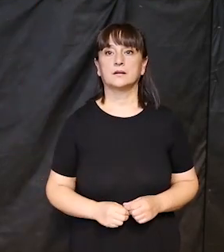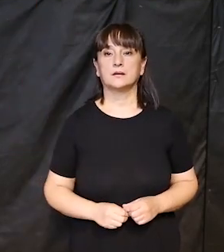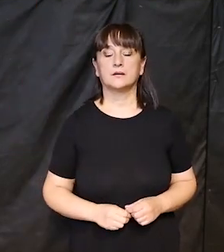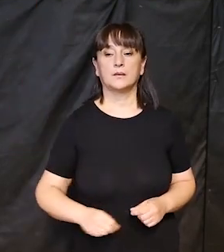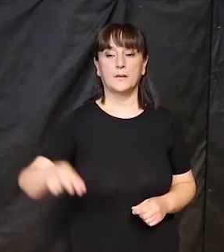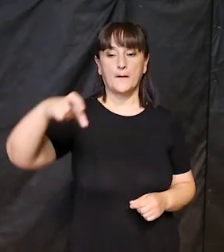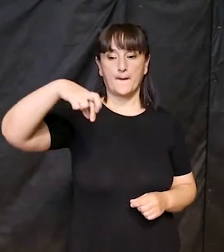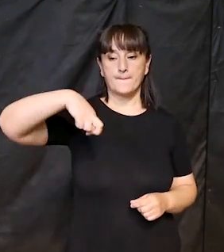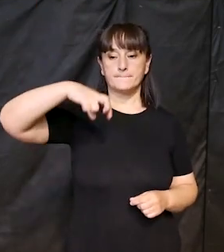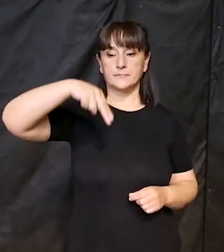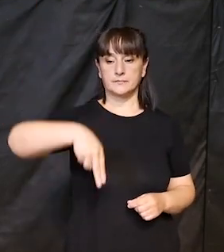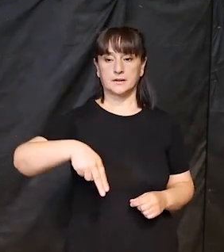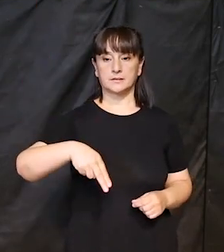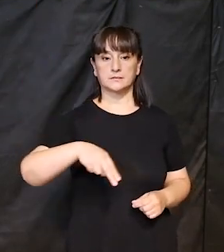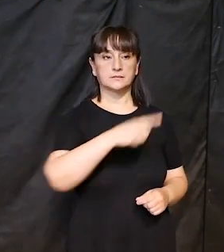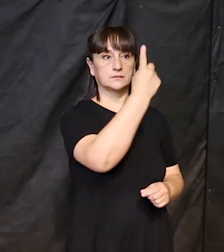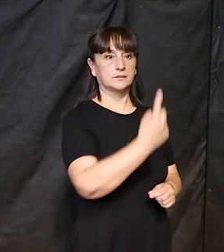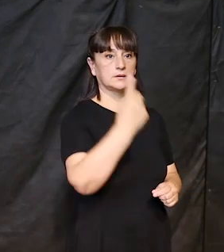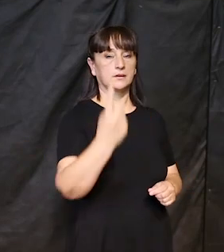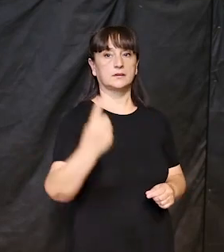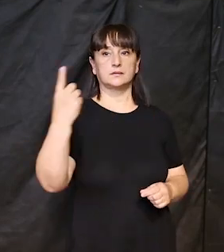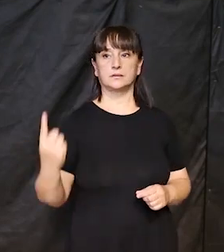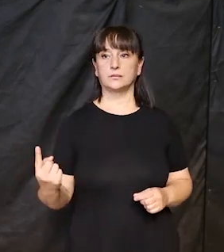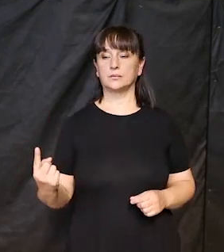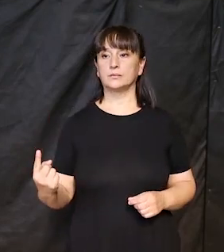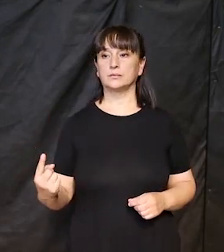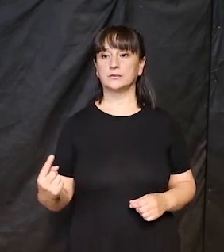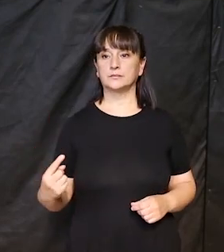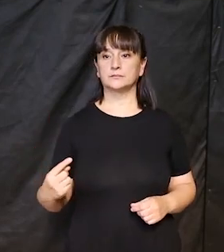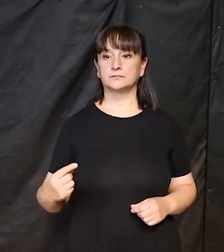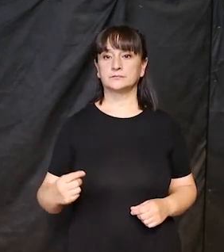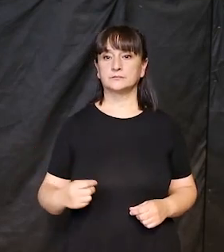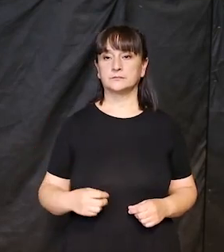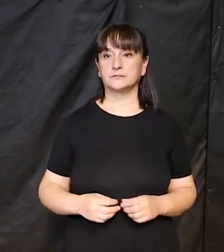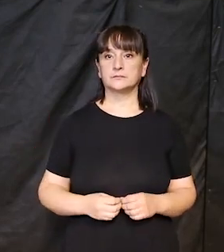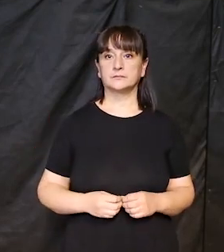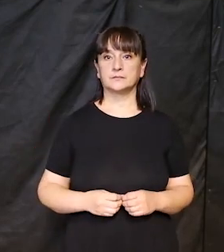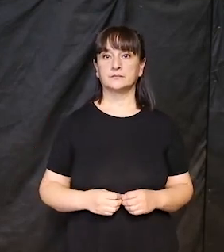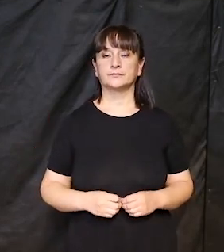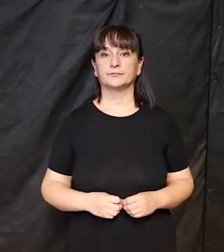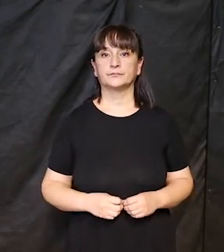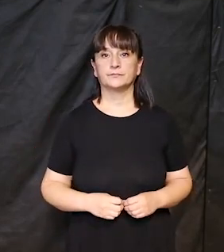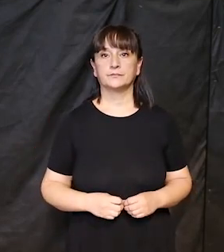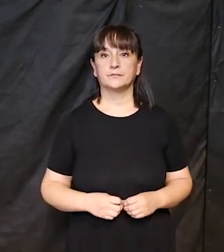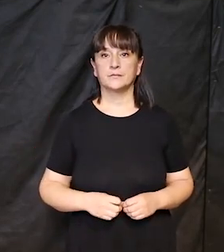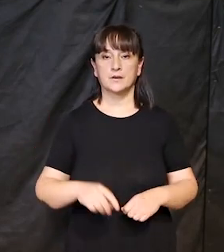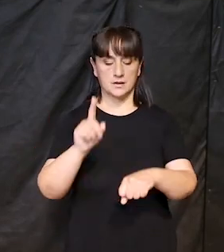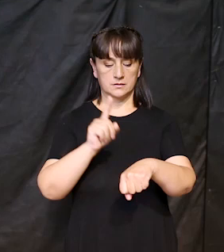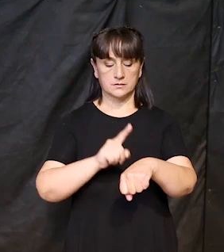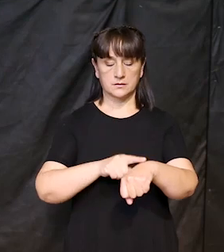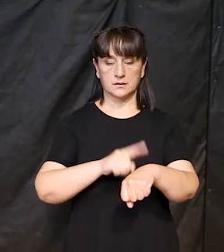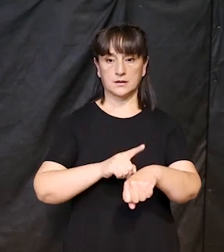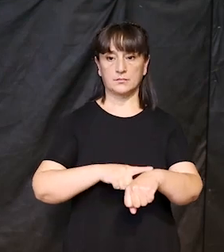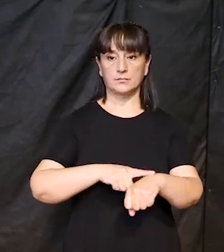podemos tomarlo vamos a darnos cuenta que podemos ser útiles en las manos de dios esto tiempo que nos toca vivir son tiempos